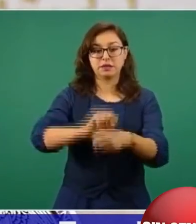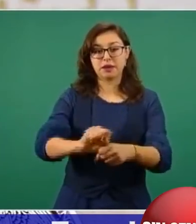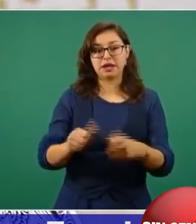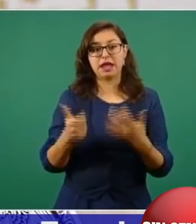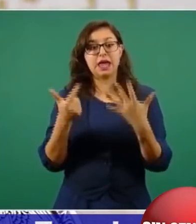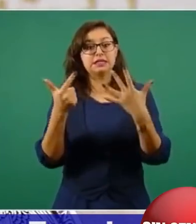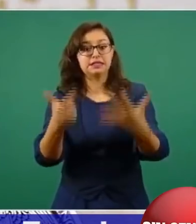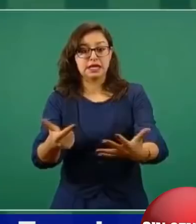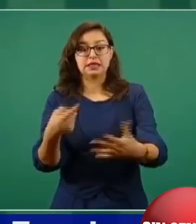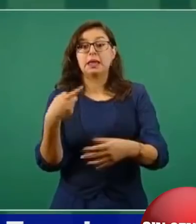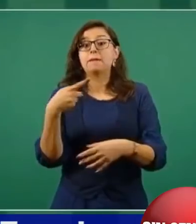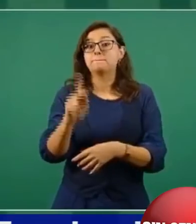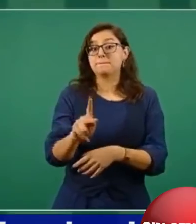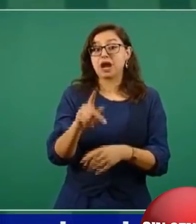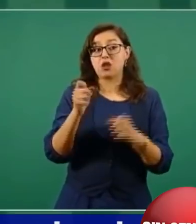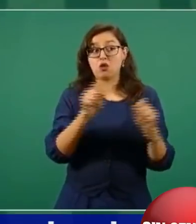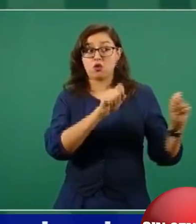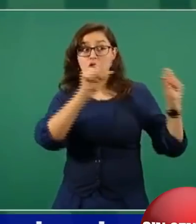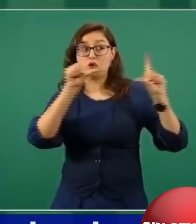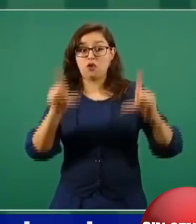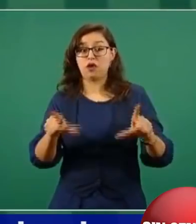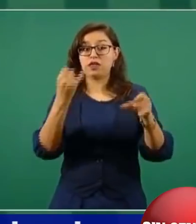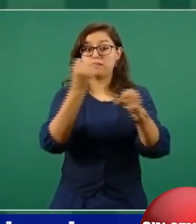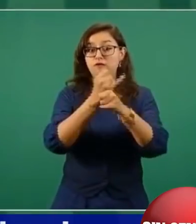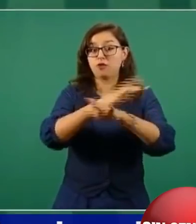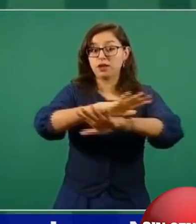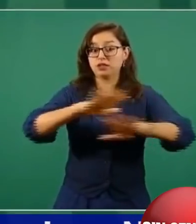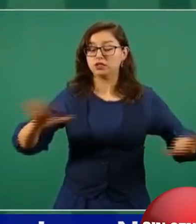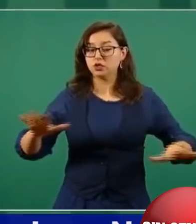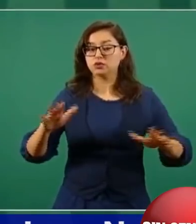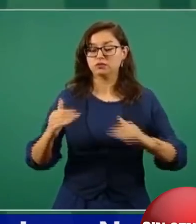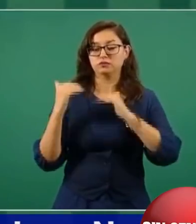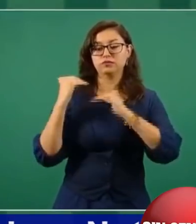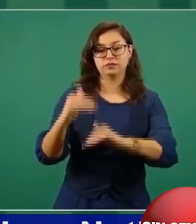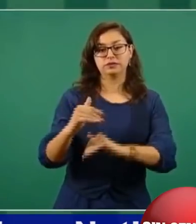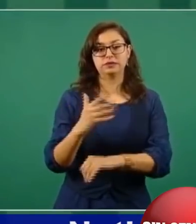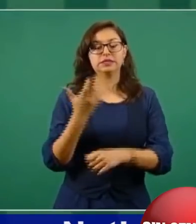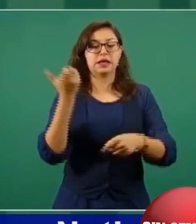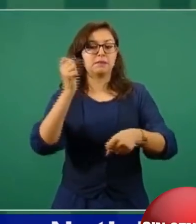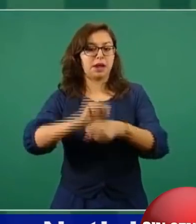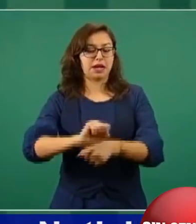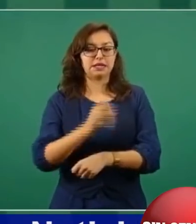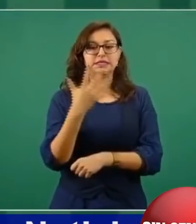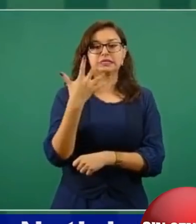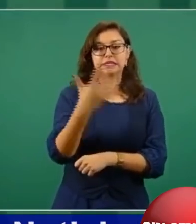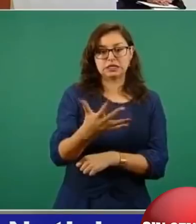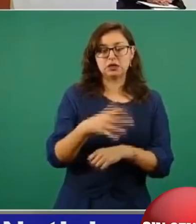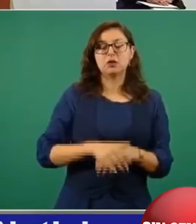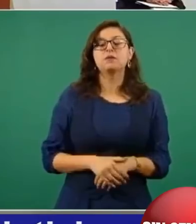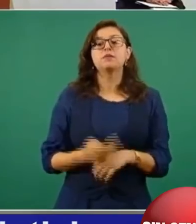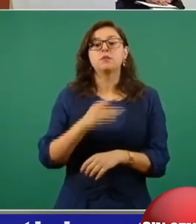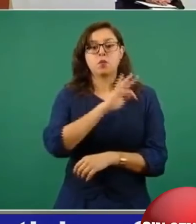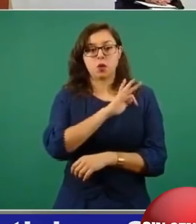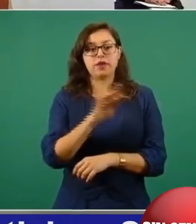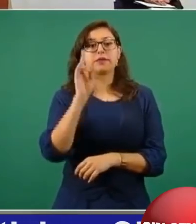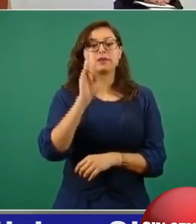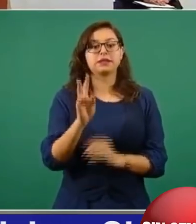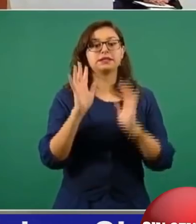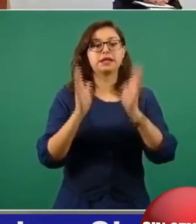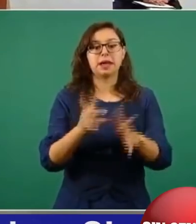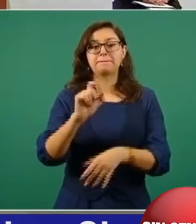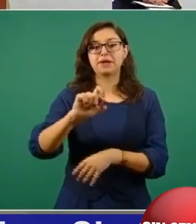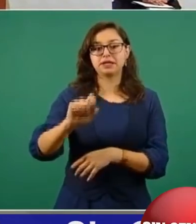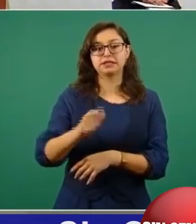semana 4 a la semana 5 y tenemos esta tercera semana de reducción de